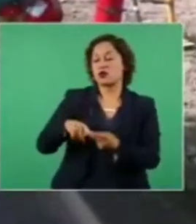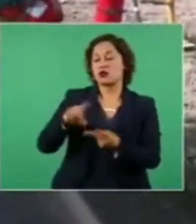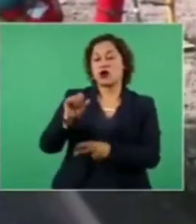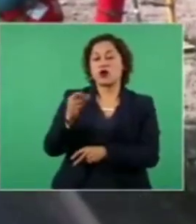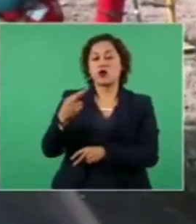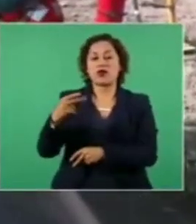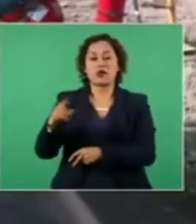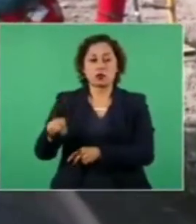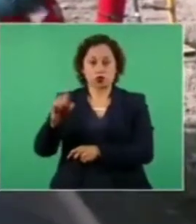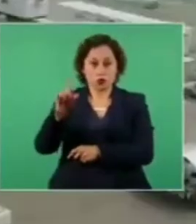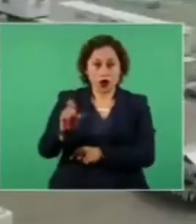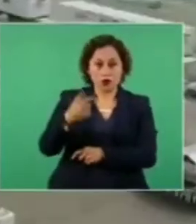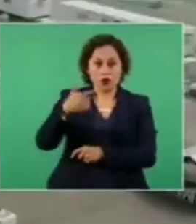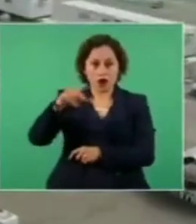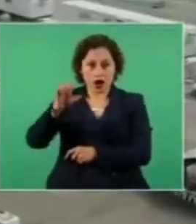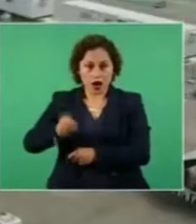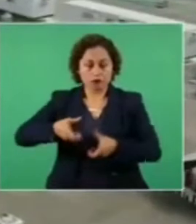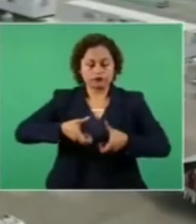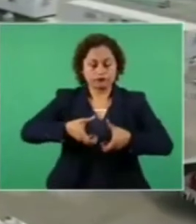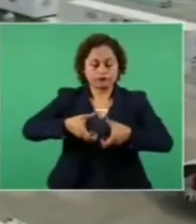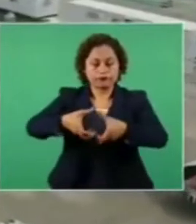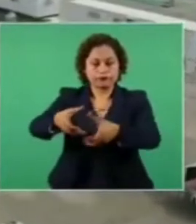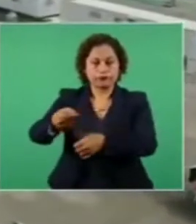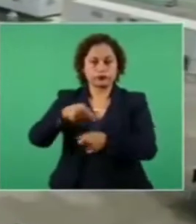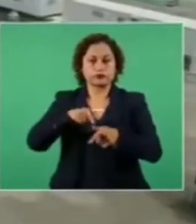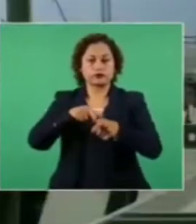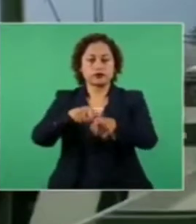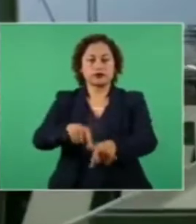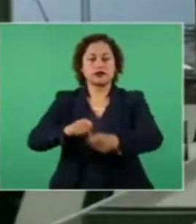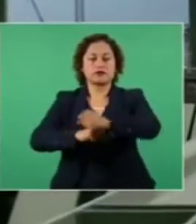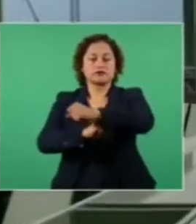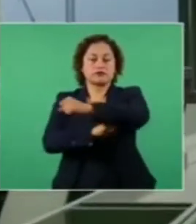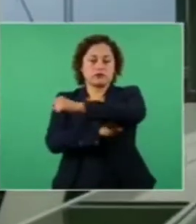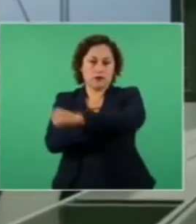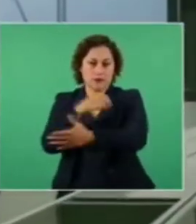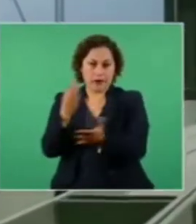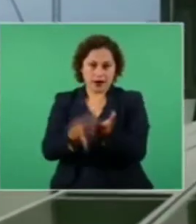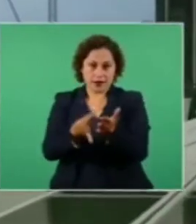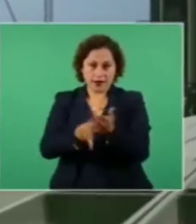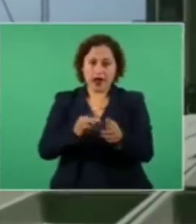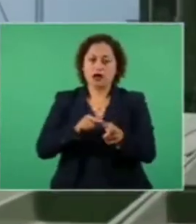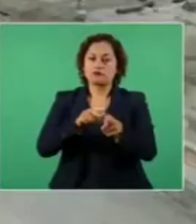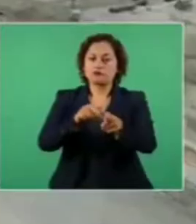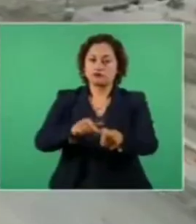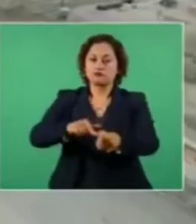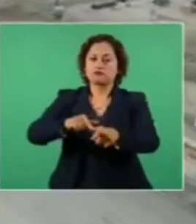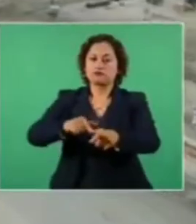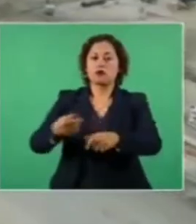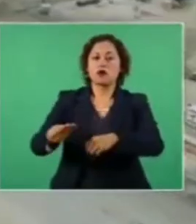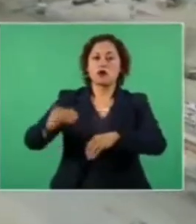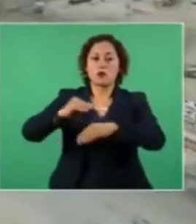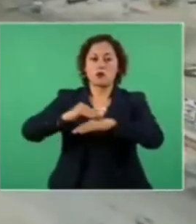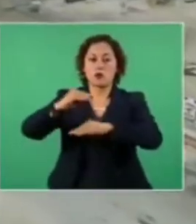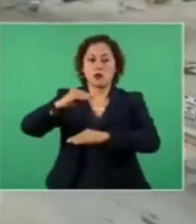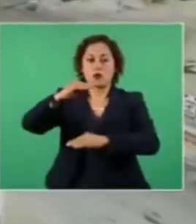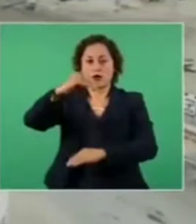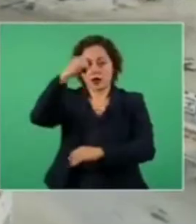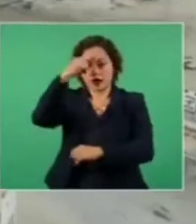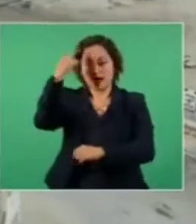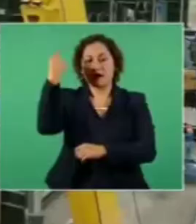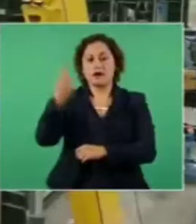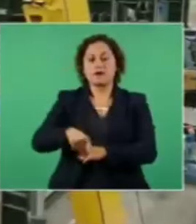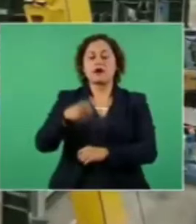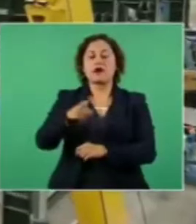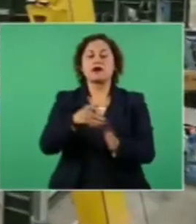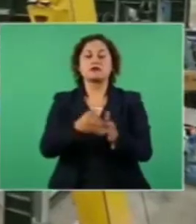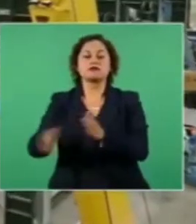tendido y soldadura de tuberías, mientras que en los racks de integración de estructura metálica continúa el montaje de marcos en sus distintos frentes que concluirá el